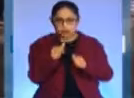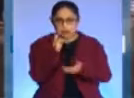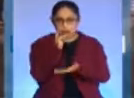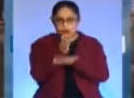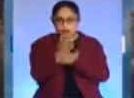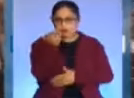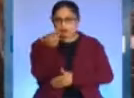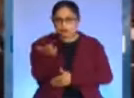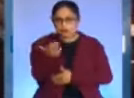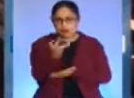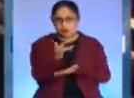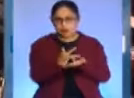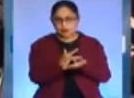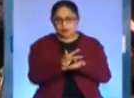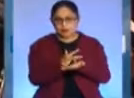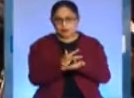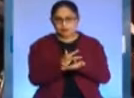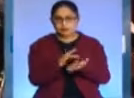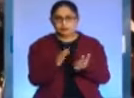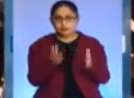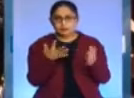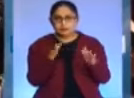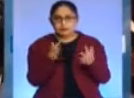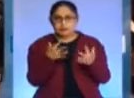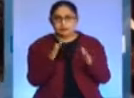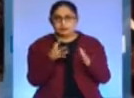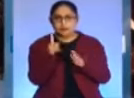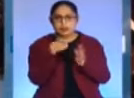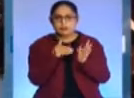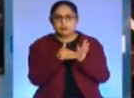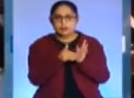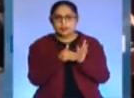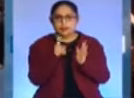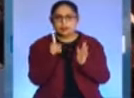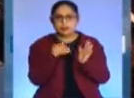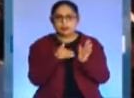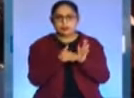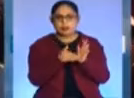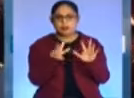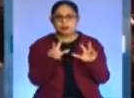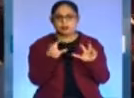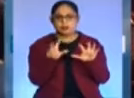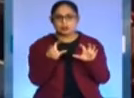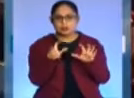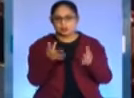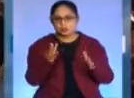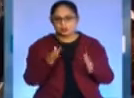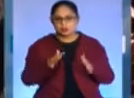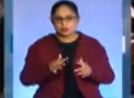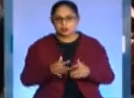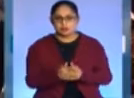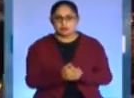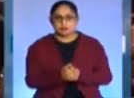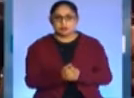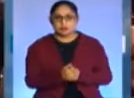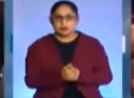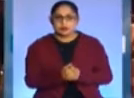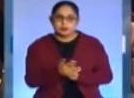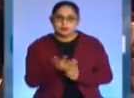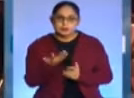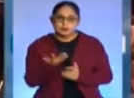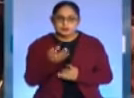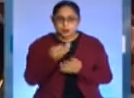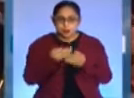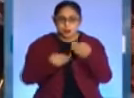pide un apoyo. Pues aproximadamente por niño 1.700, 1.800 pesos. Pero insisto, o sea,